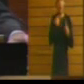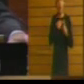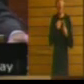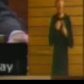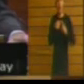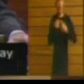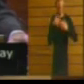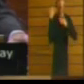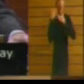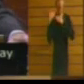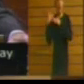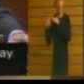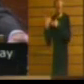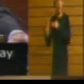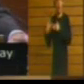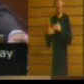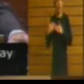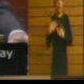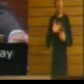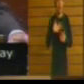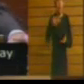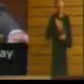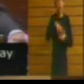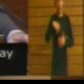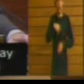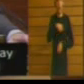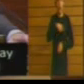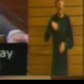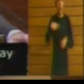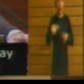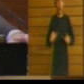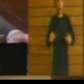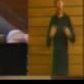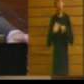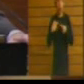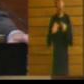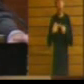topes que se han establecido para los centros privados o concertados y también